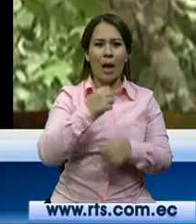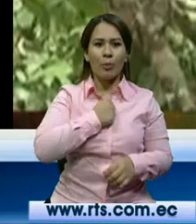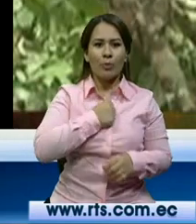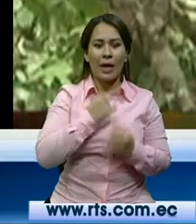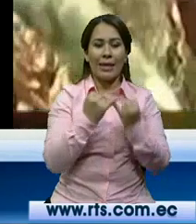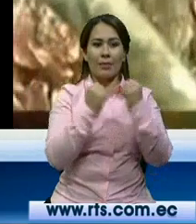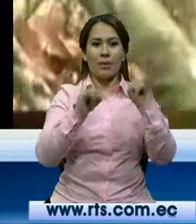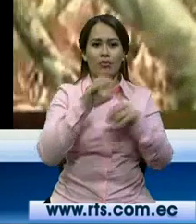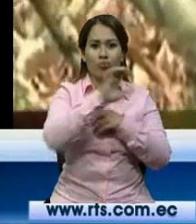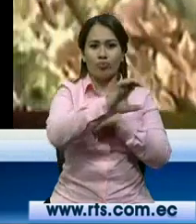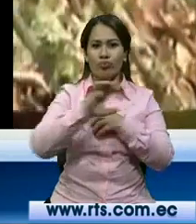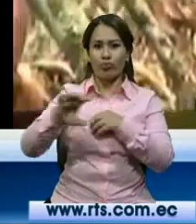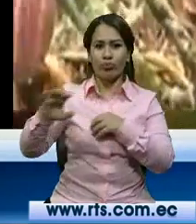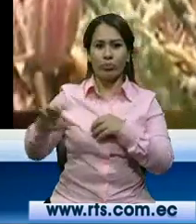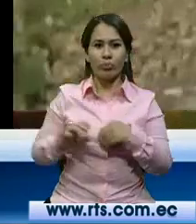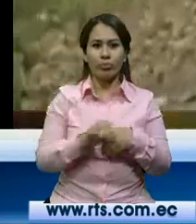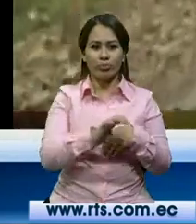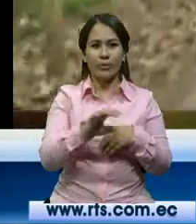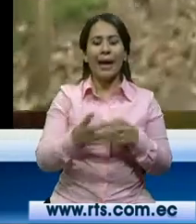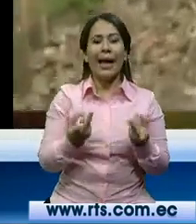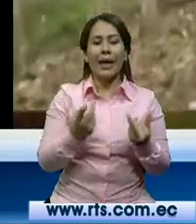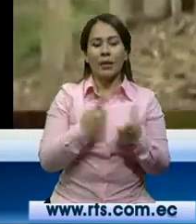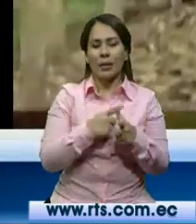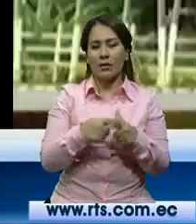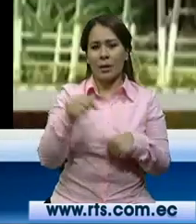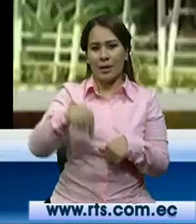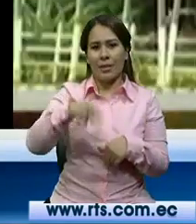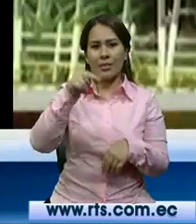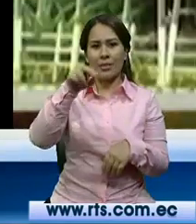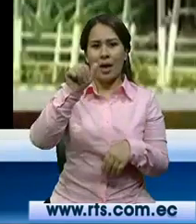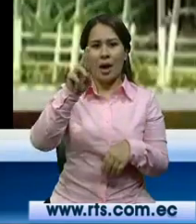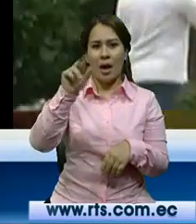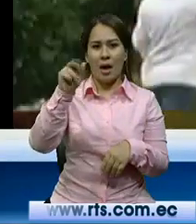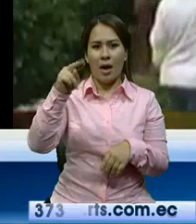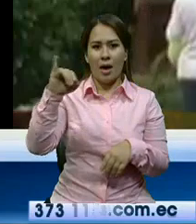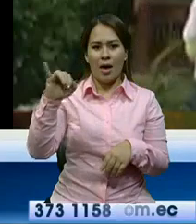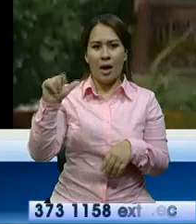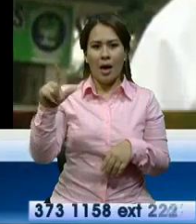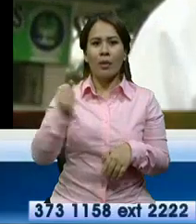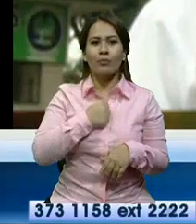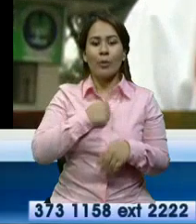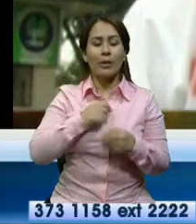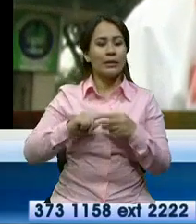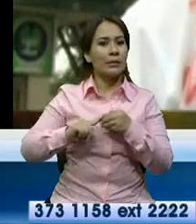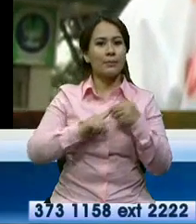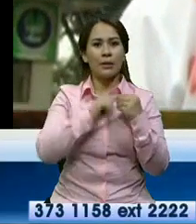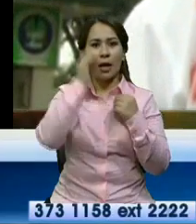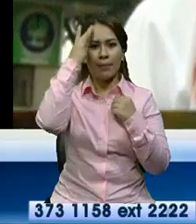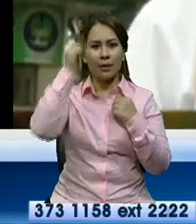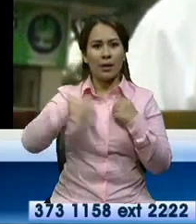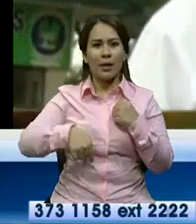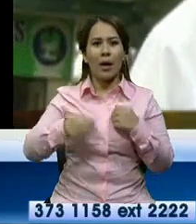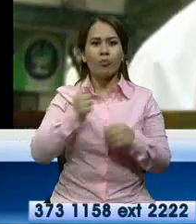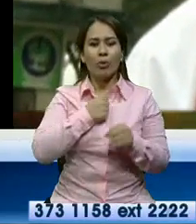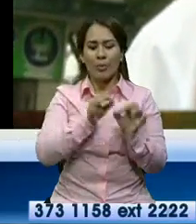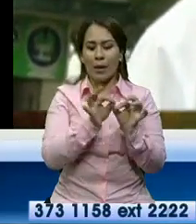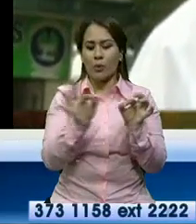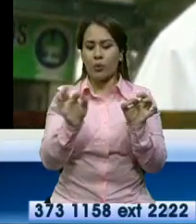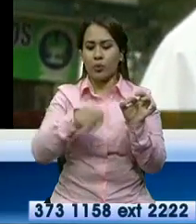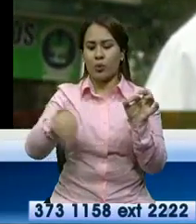autonomía y a partir de entonces, pues Naranjal consigue pues la categoría de